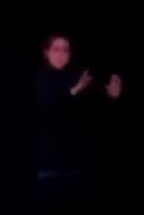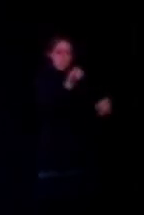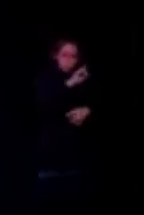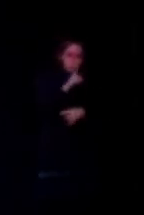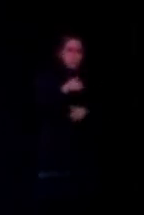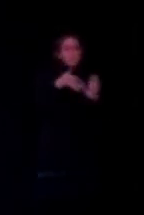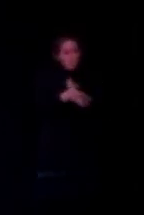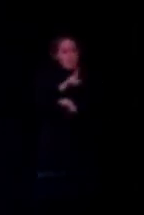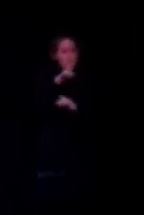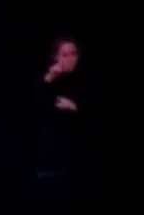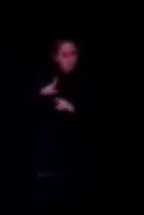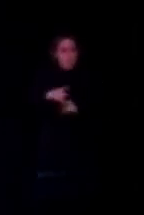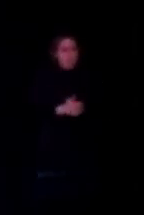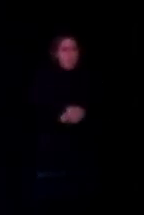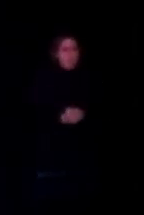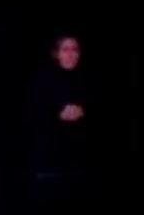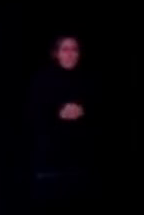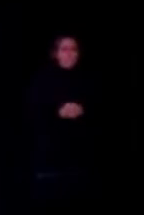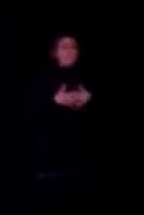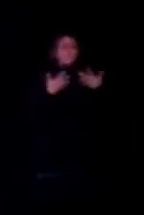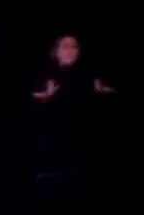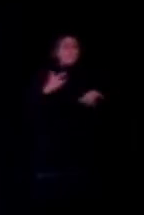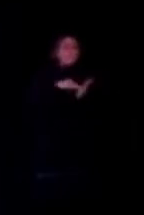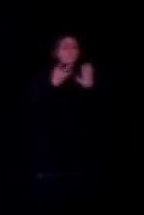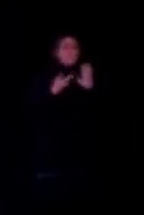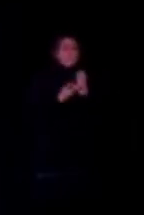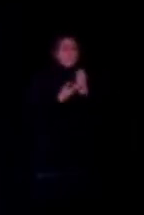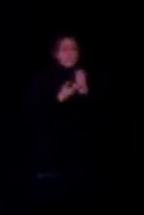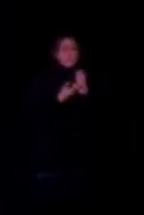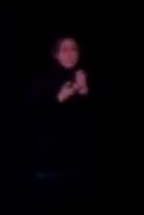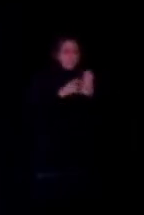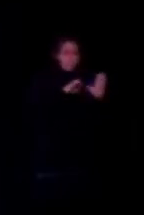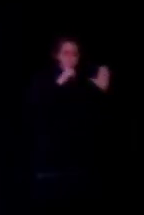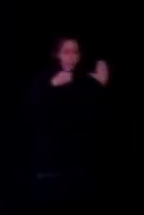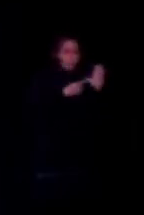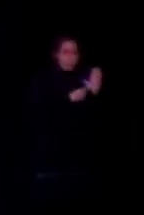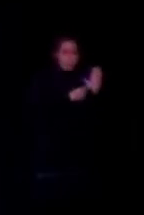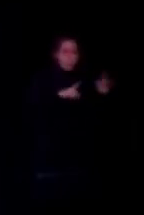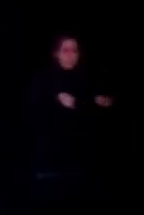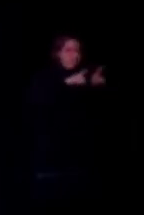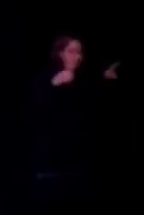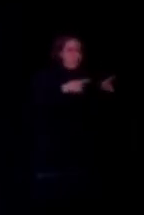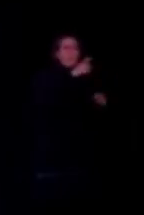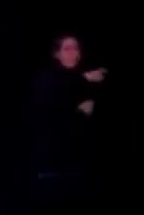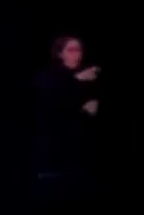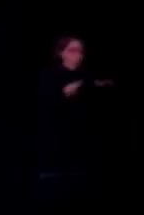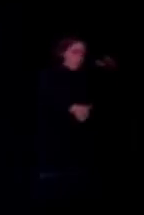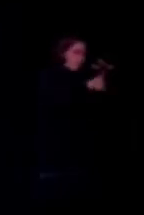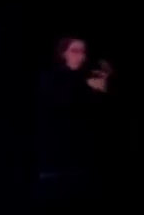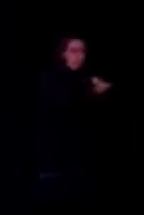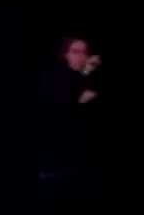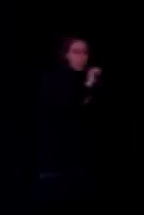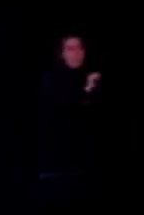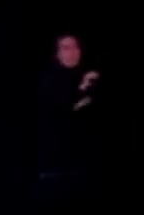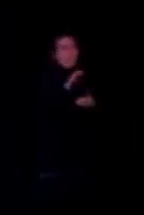todo el sistema desde los tomadores de decisiones a los estamentos intermedios deben actuar con